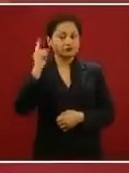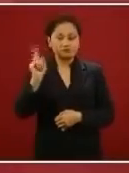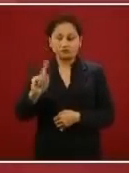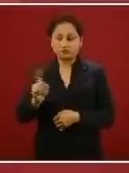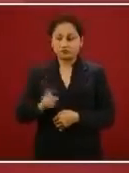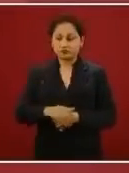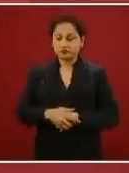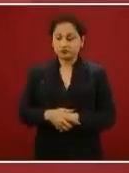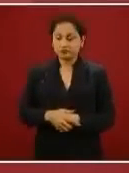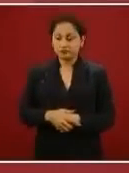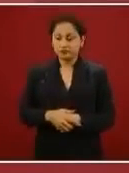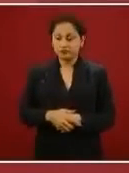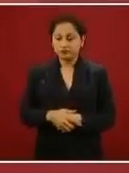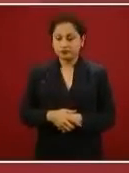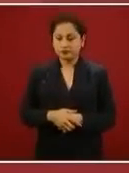A ver.